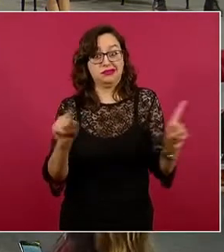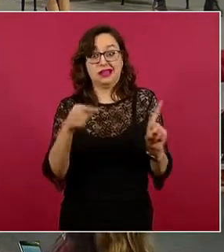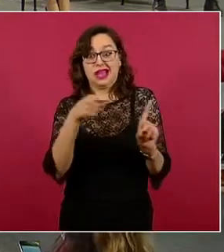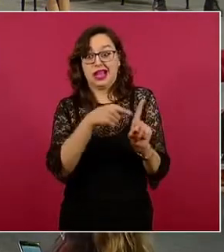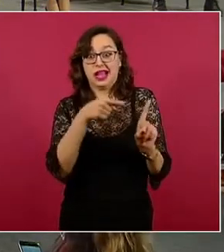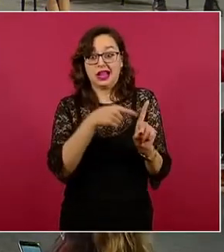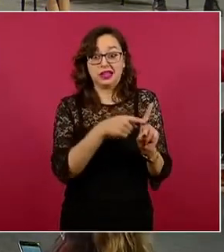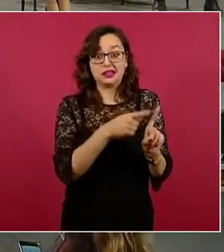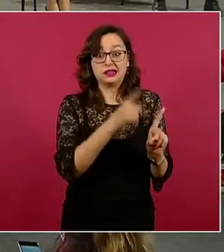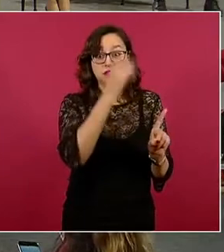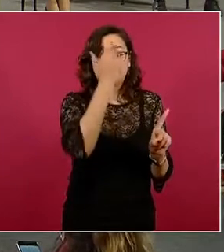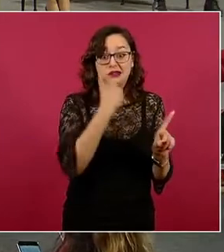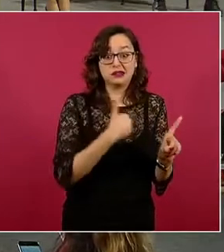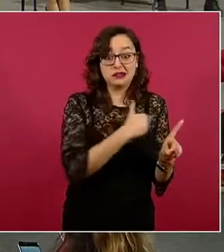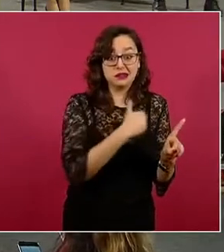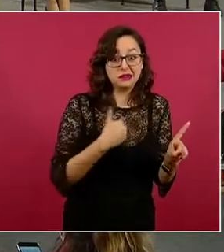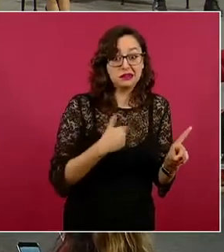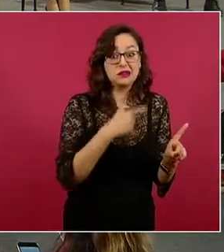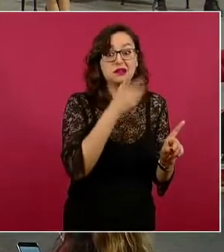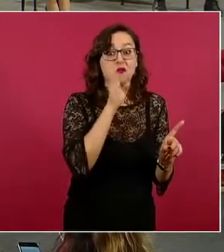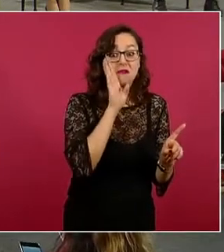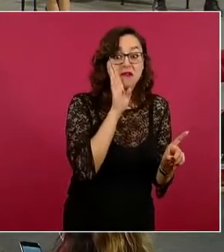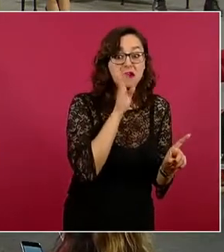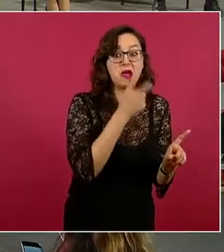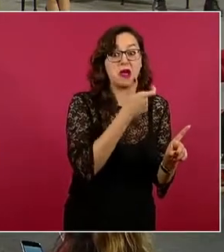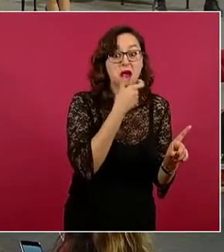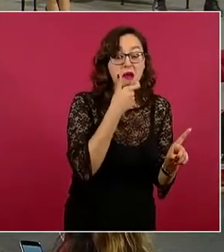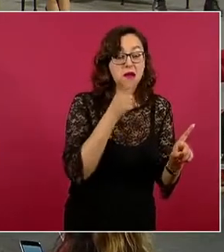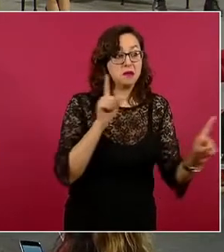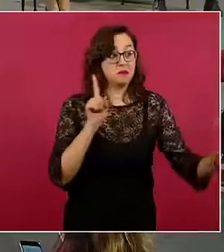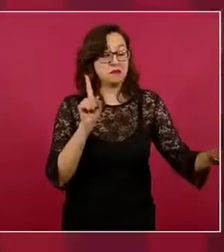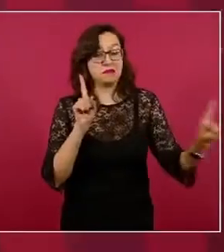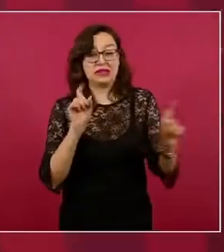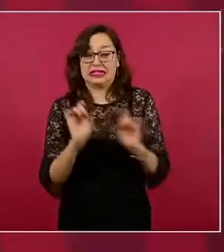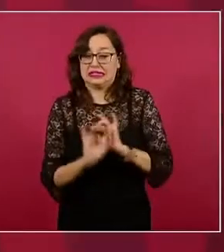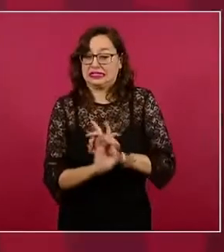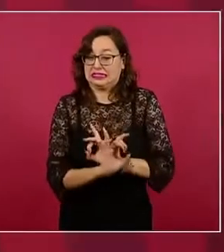y de comulgar, son capaces de insultarme